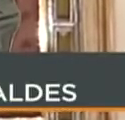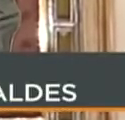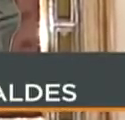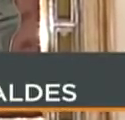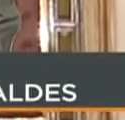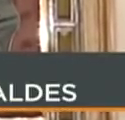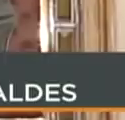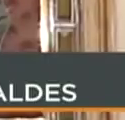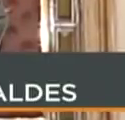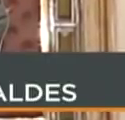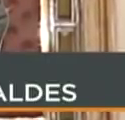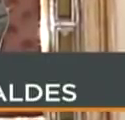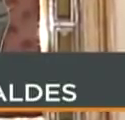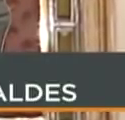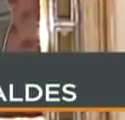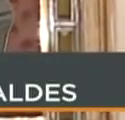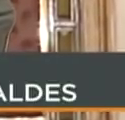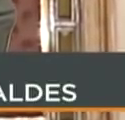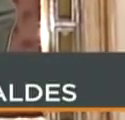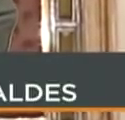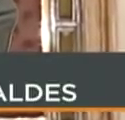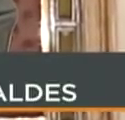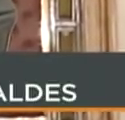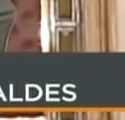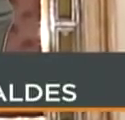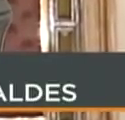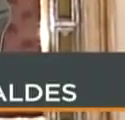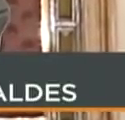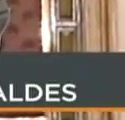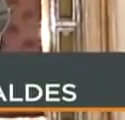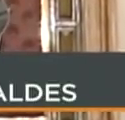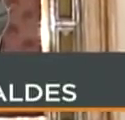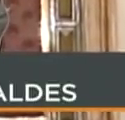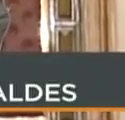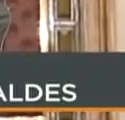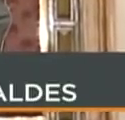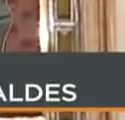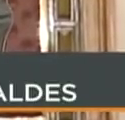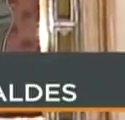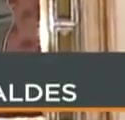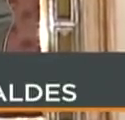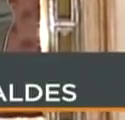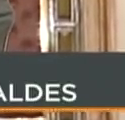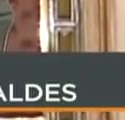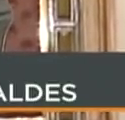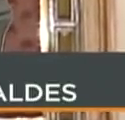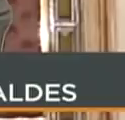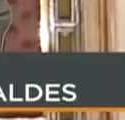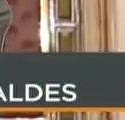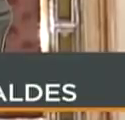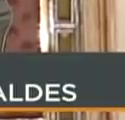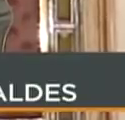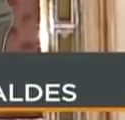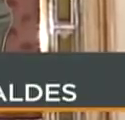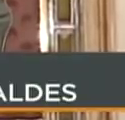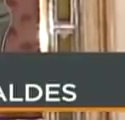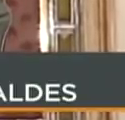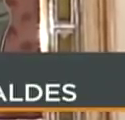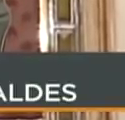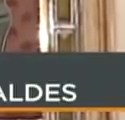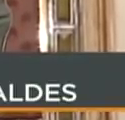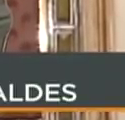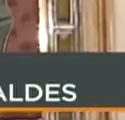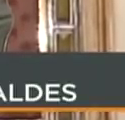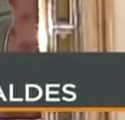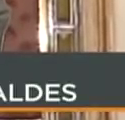varían a razón de horas. El ejemplo más claro fue luego del anuncio del